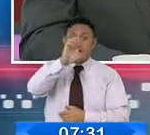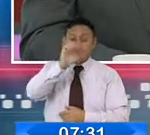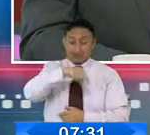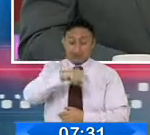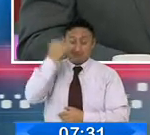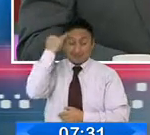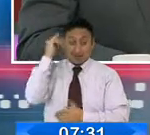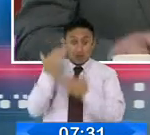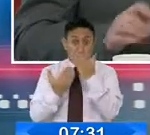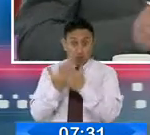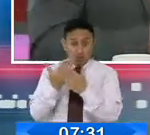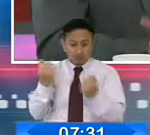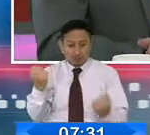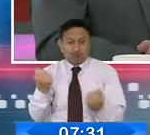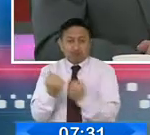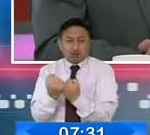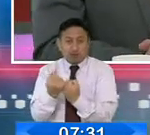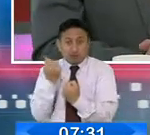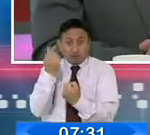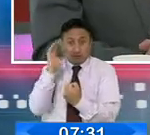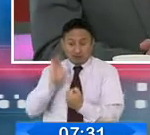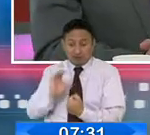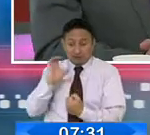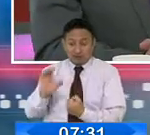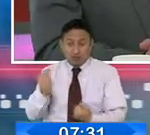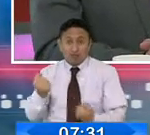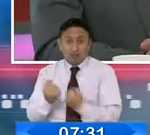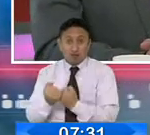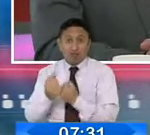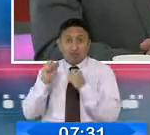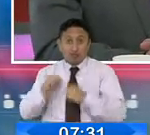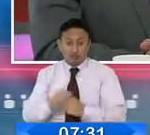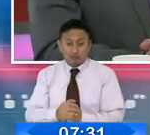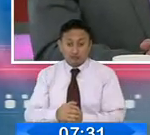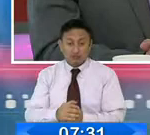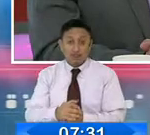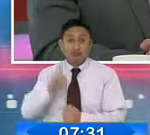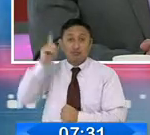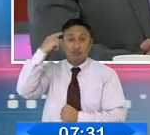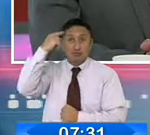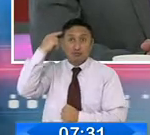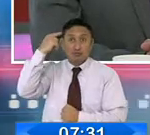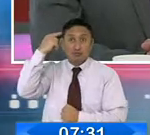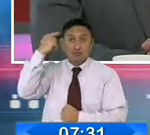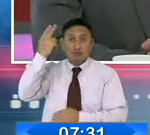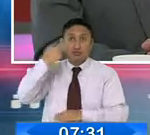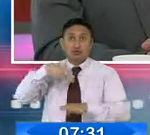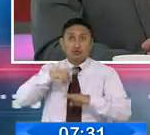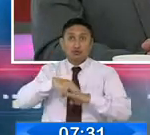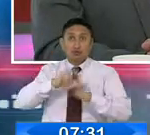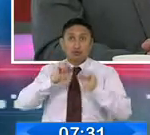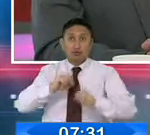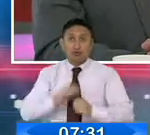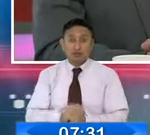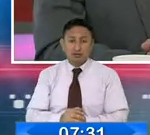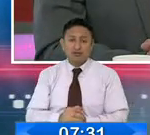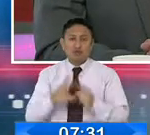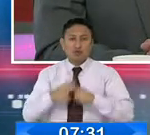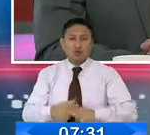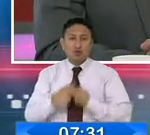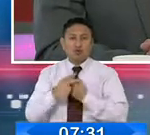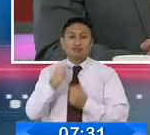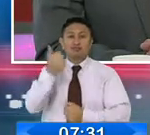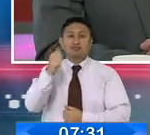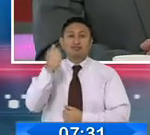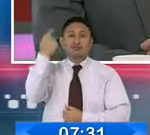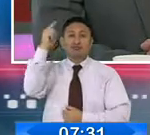El Fondo Emprende es un fideicomiso, como le dije, del gobierno nacional, que destina inicialmente 10